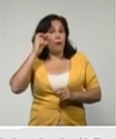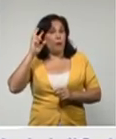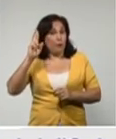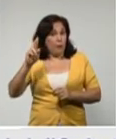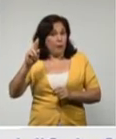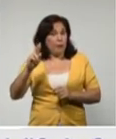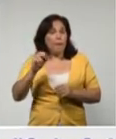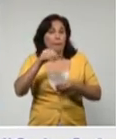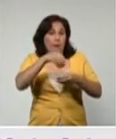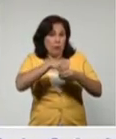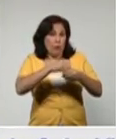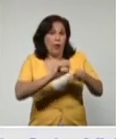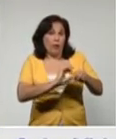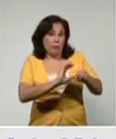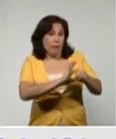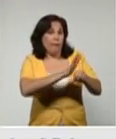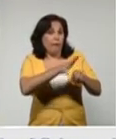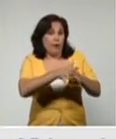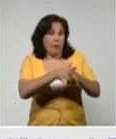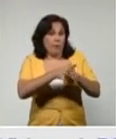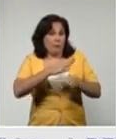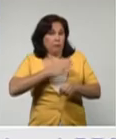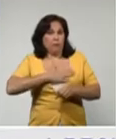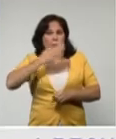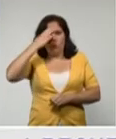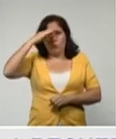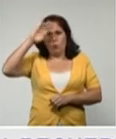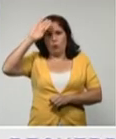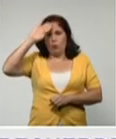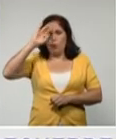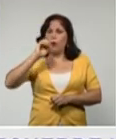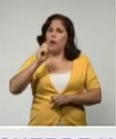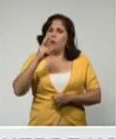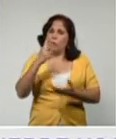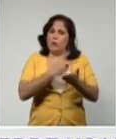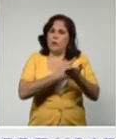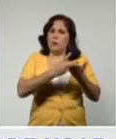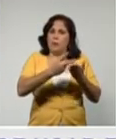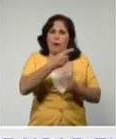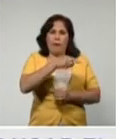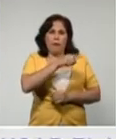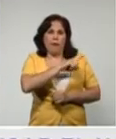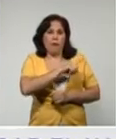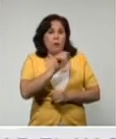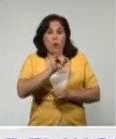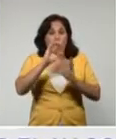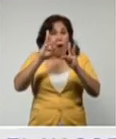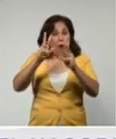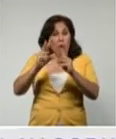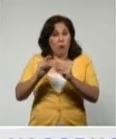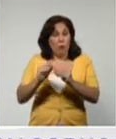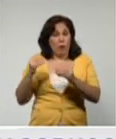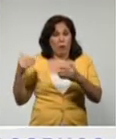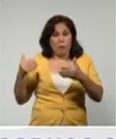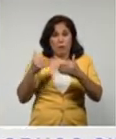casos sospechosos en los últimos 15 días, no es el acumulado de la pandemia.